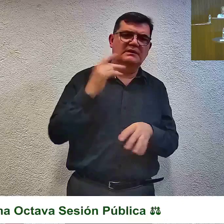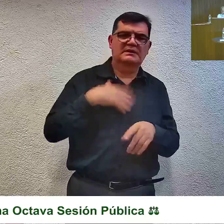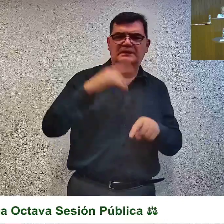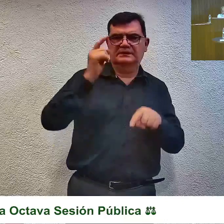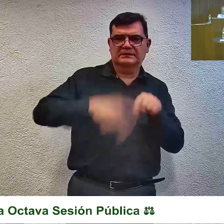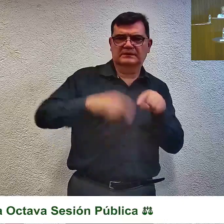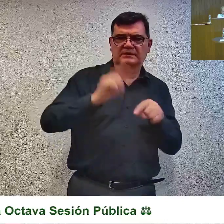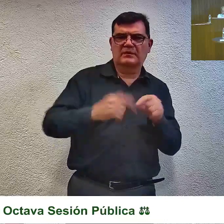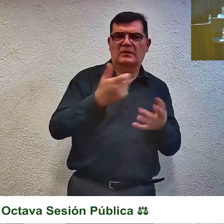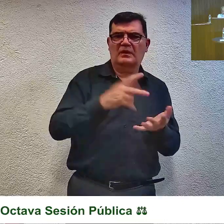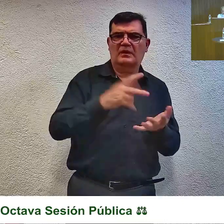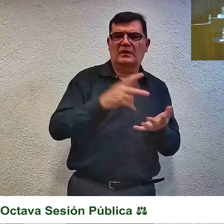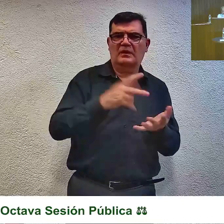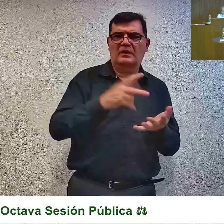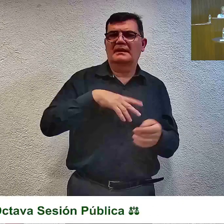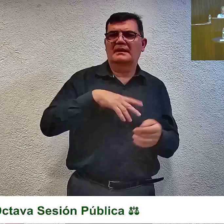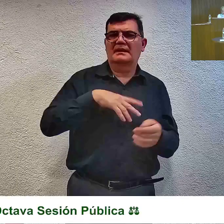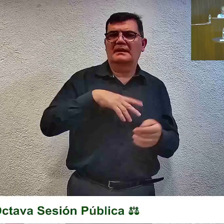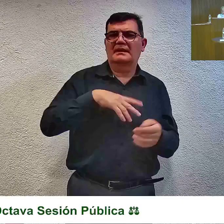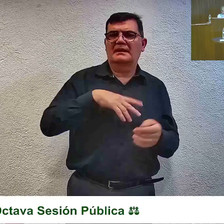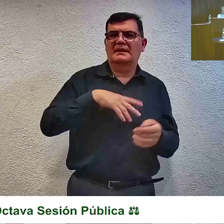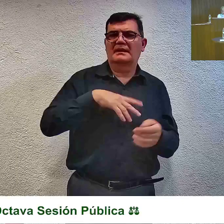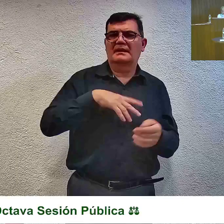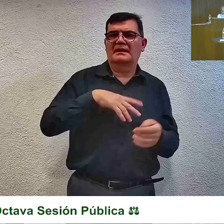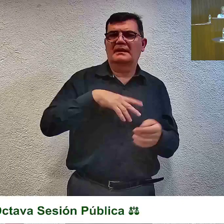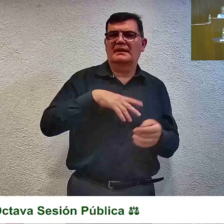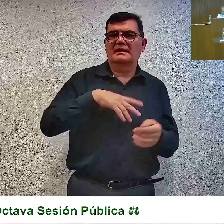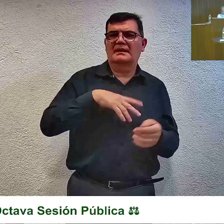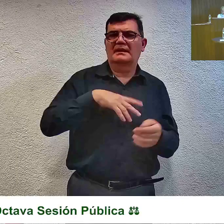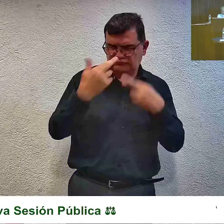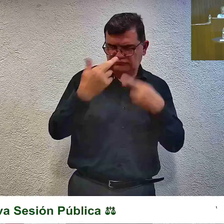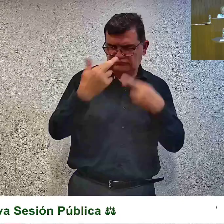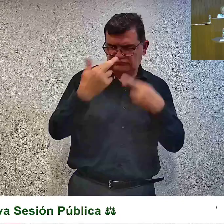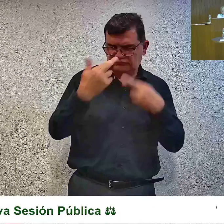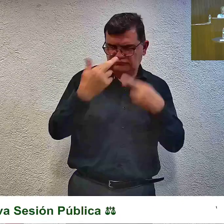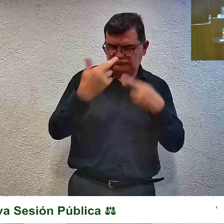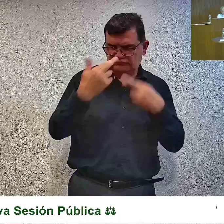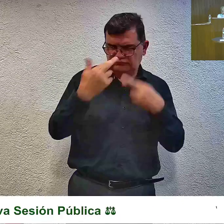Radicación del POS. El IEPC radicó el procedimiento